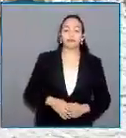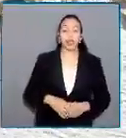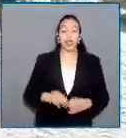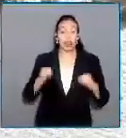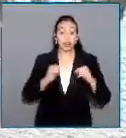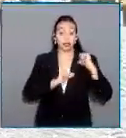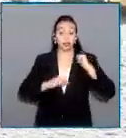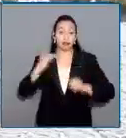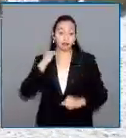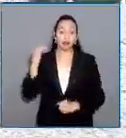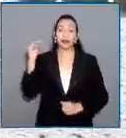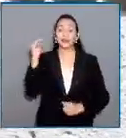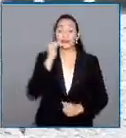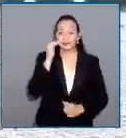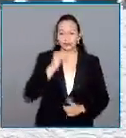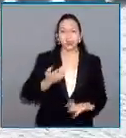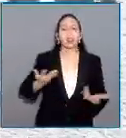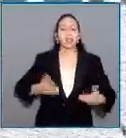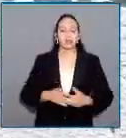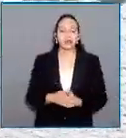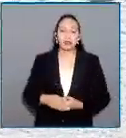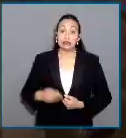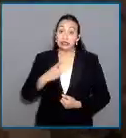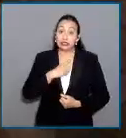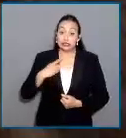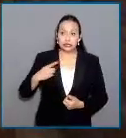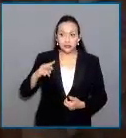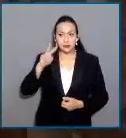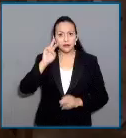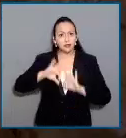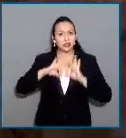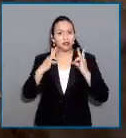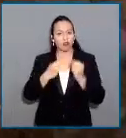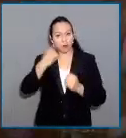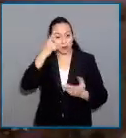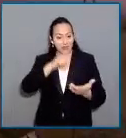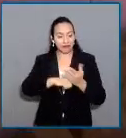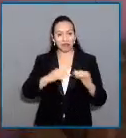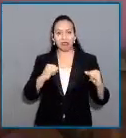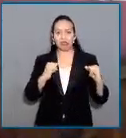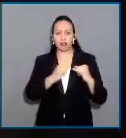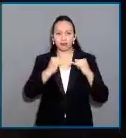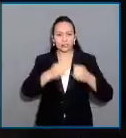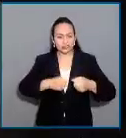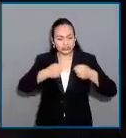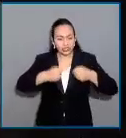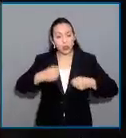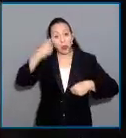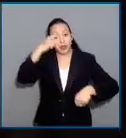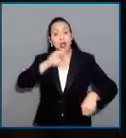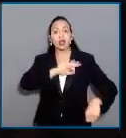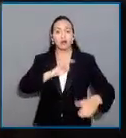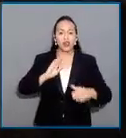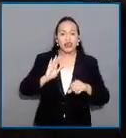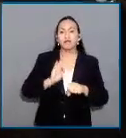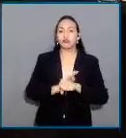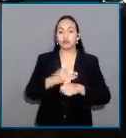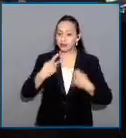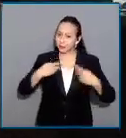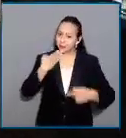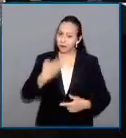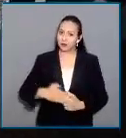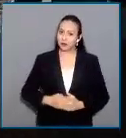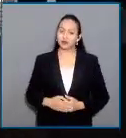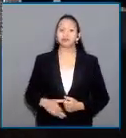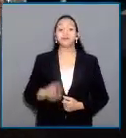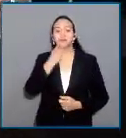Federal debe reforzar las capacidades institucionales y defender la autonomía de su gestión. Así lo indicó su titular, la